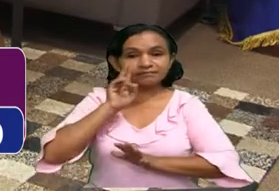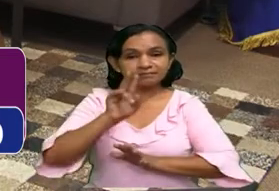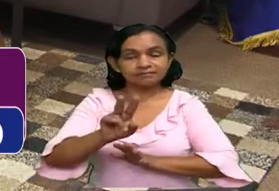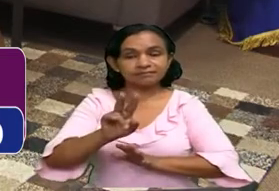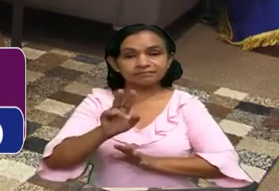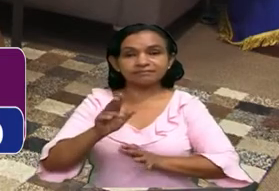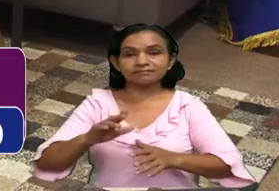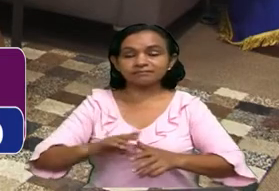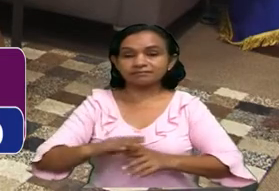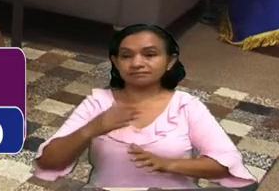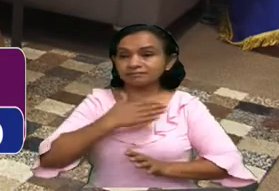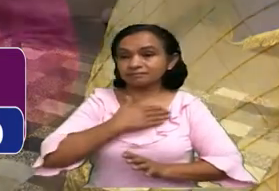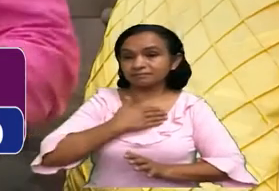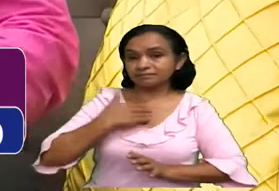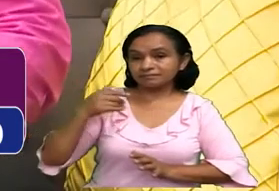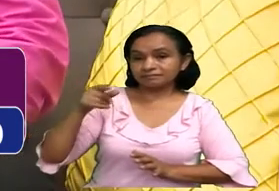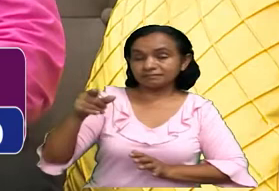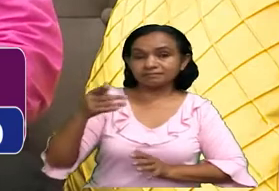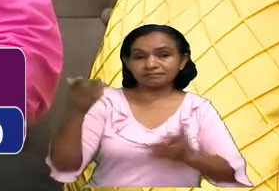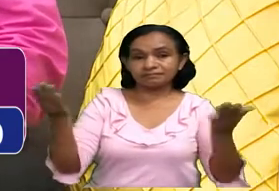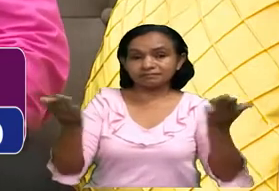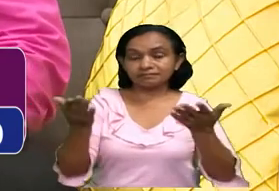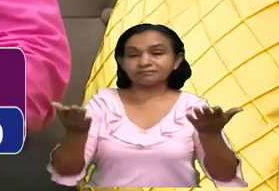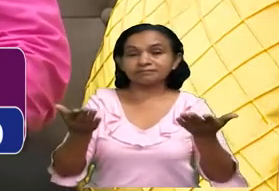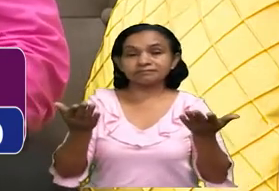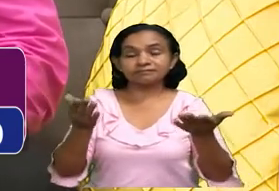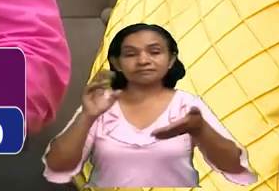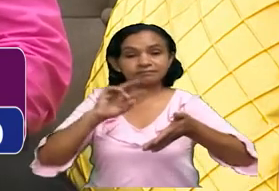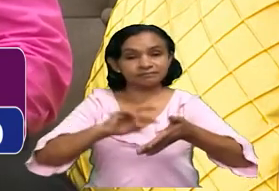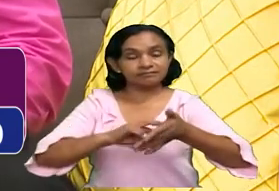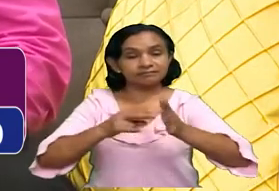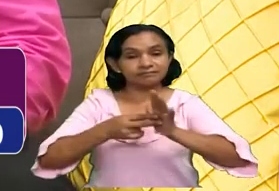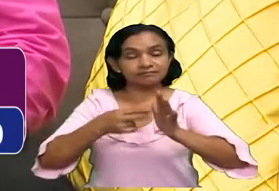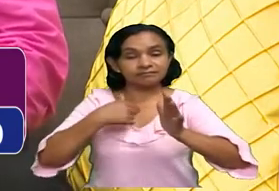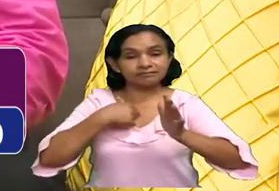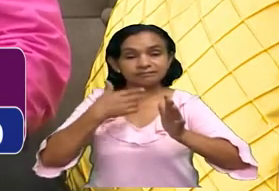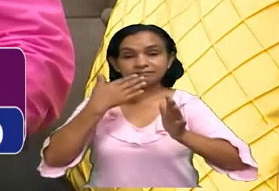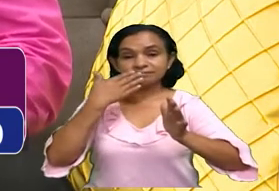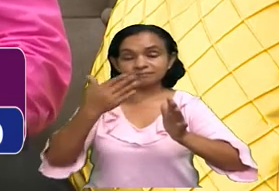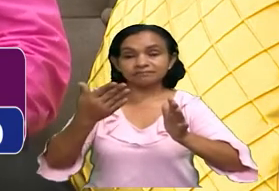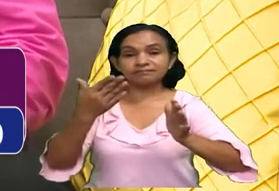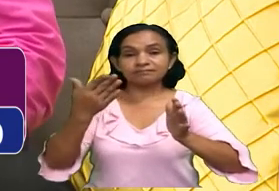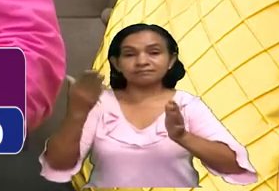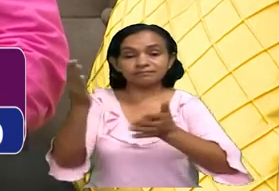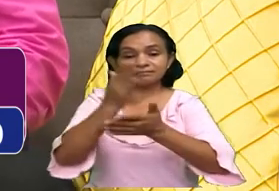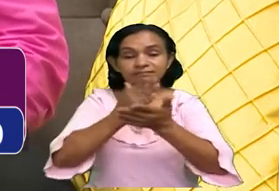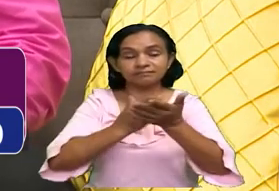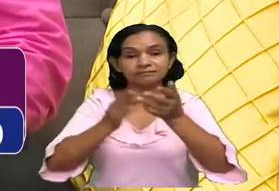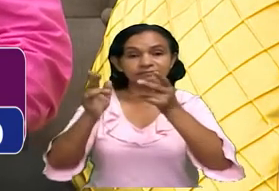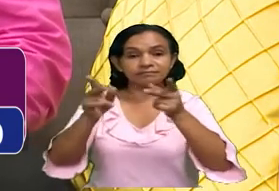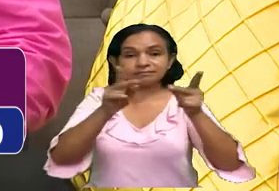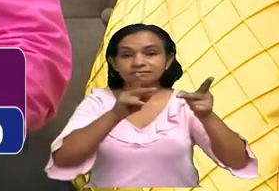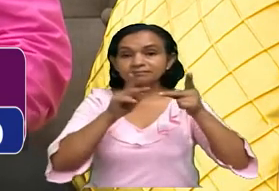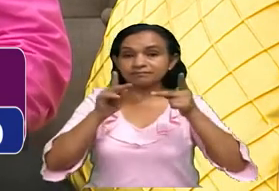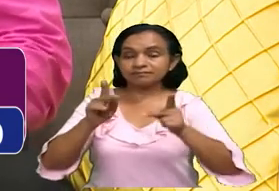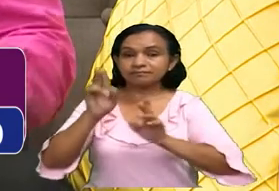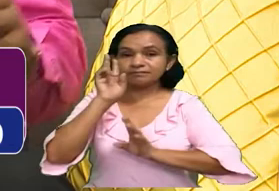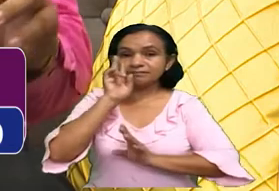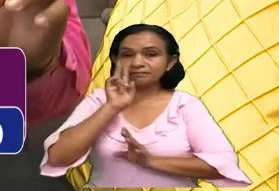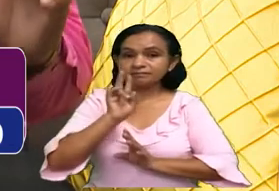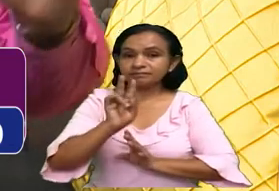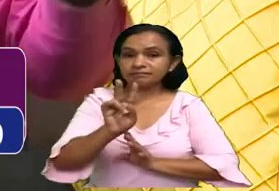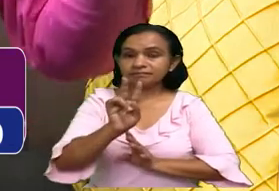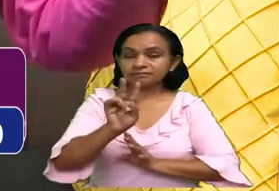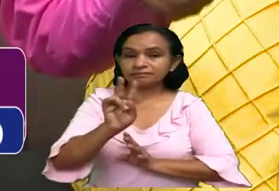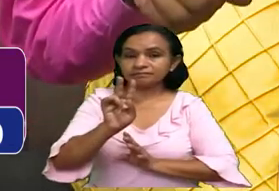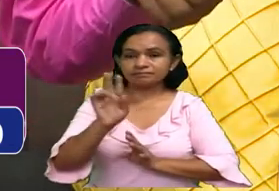usted mejor de primera mano que yo, creo que en ese sentido, pero he tenido la oportunidad de coincidir con algunos productores y hemos visto cuando se